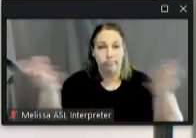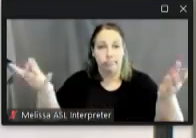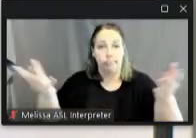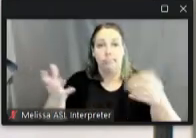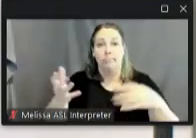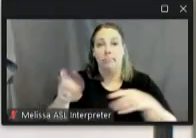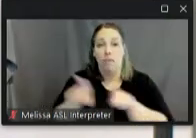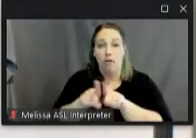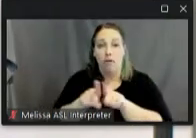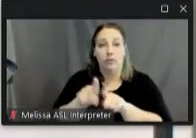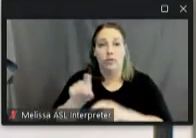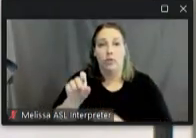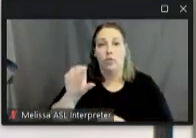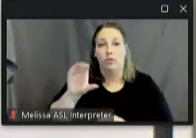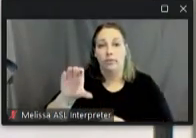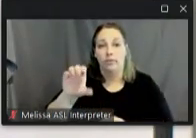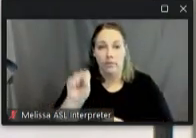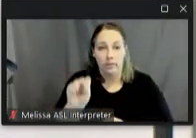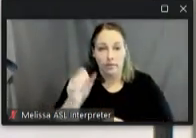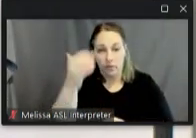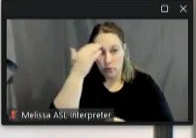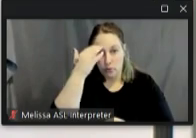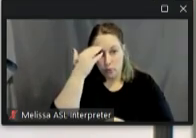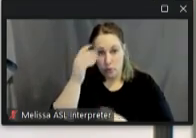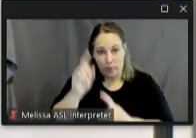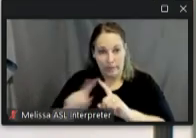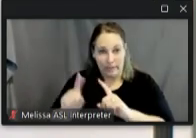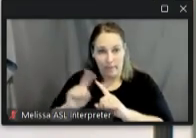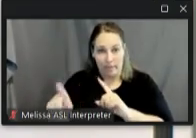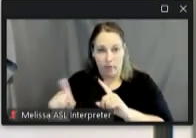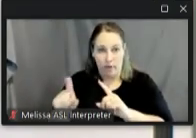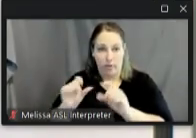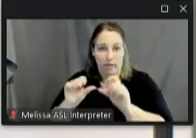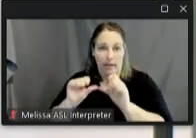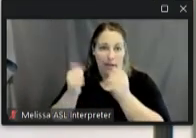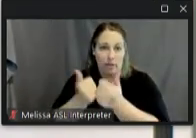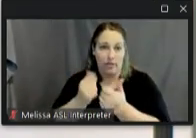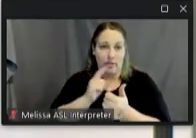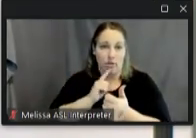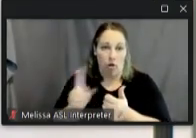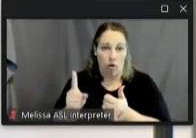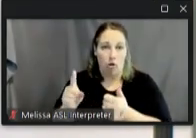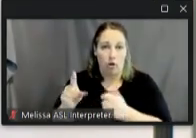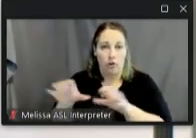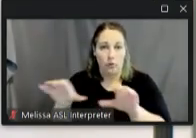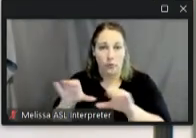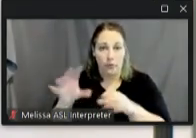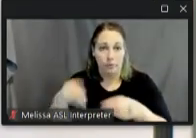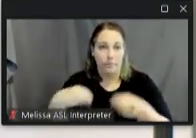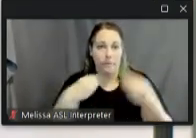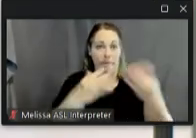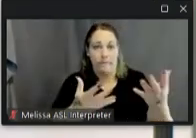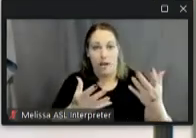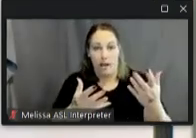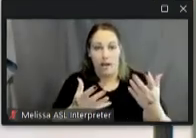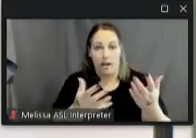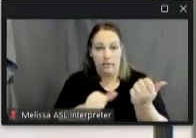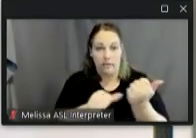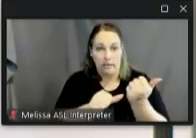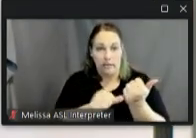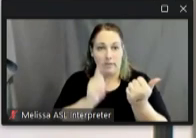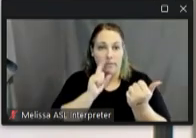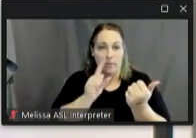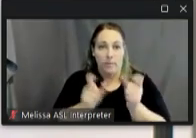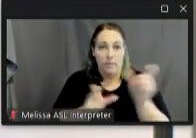diferentes instituciones del Estado para atender a las personas con discapacidad. En cuanto al tema de